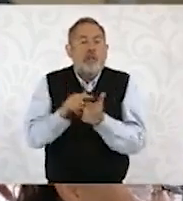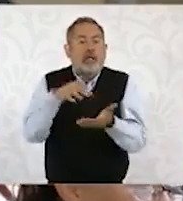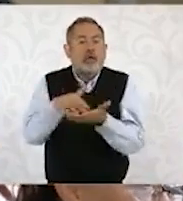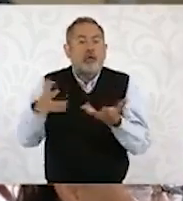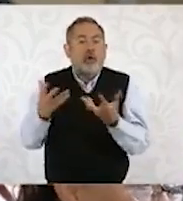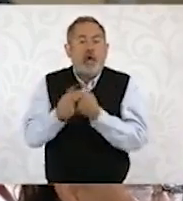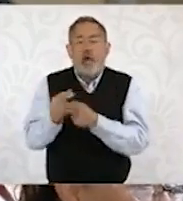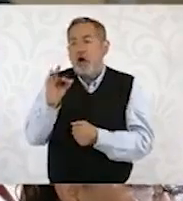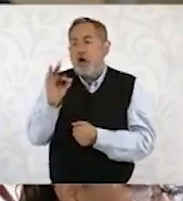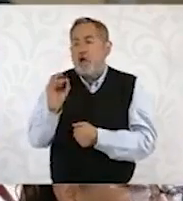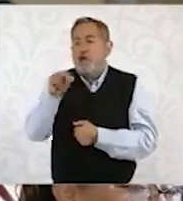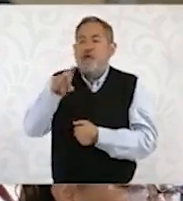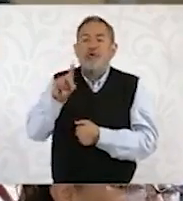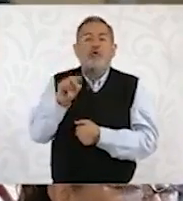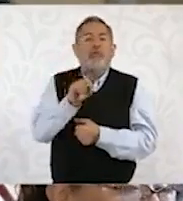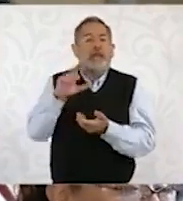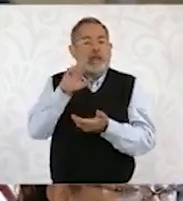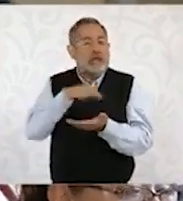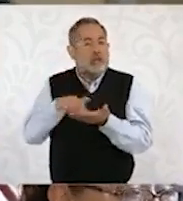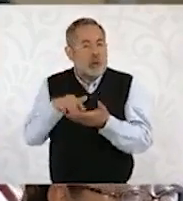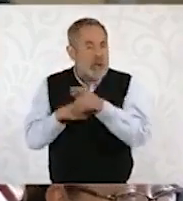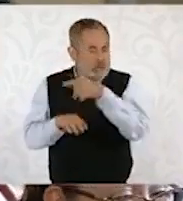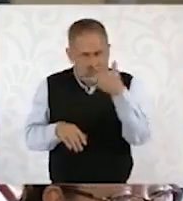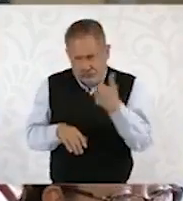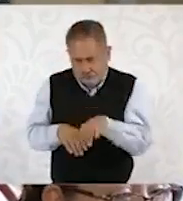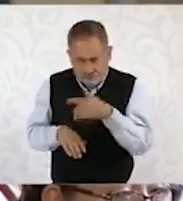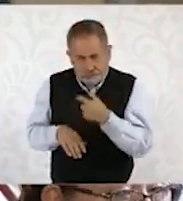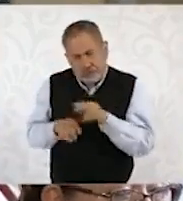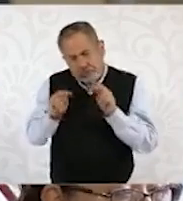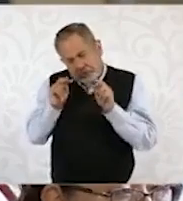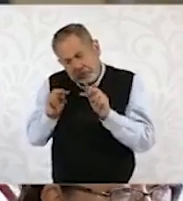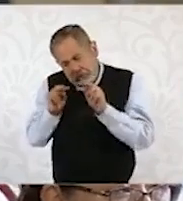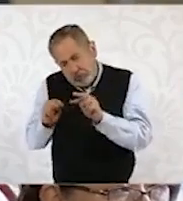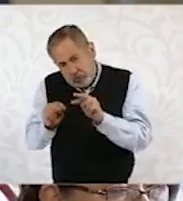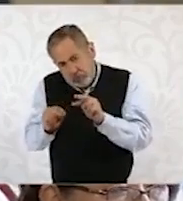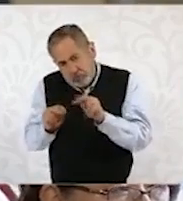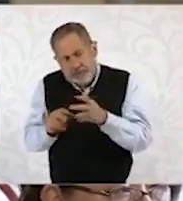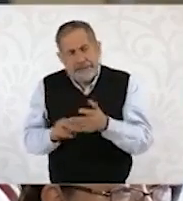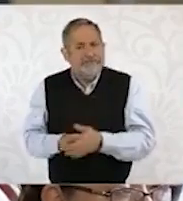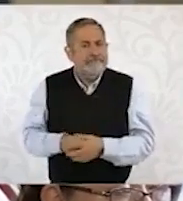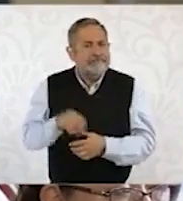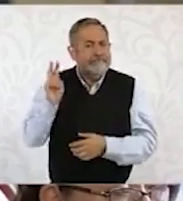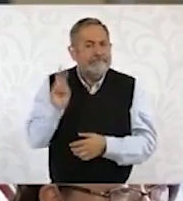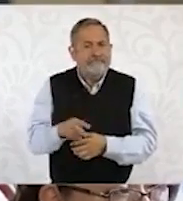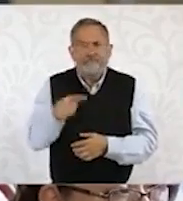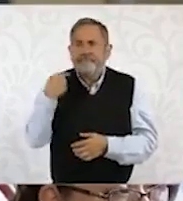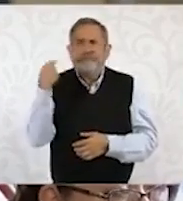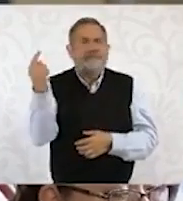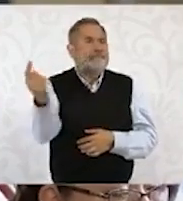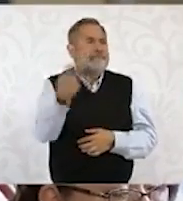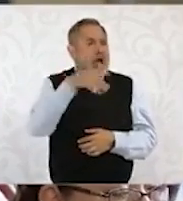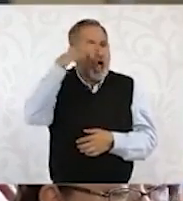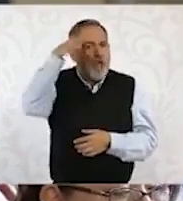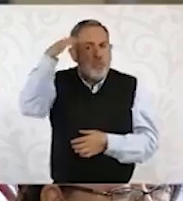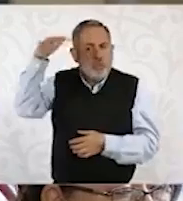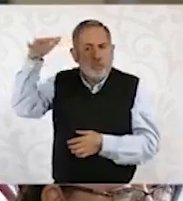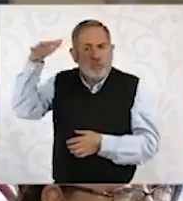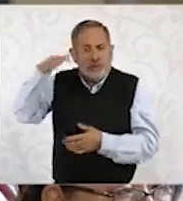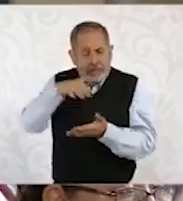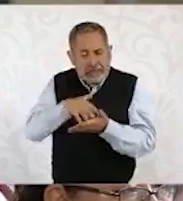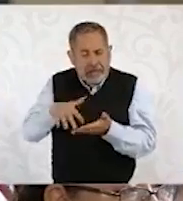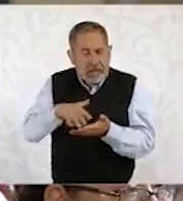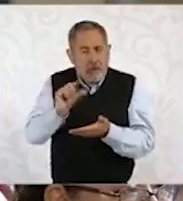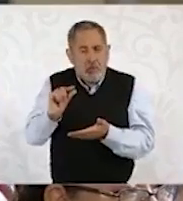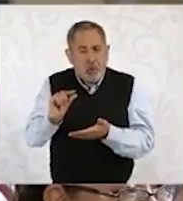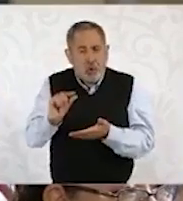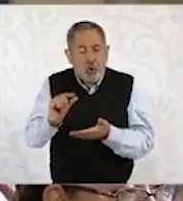Cultura Económica. Y estamos viendo el poco interés que hay en la lectura en adultos, pero más